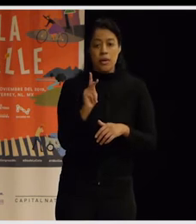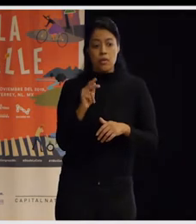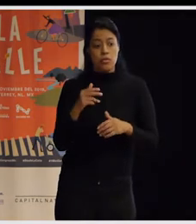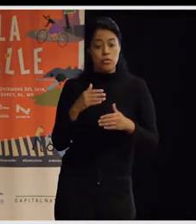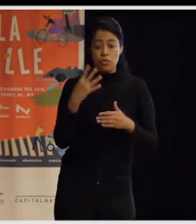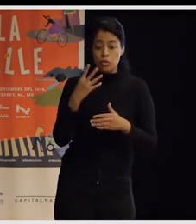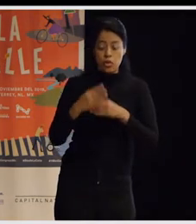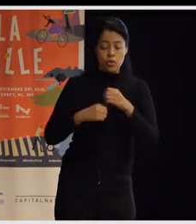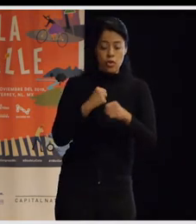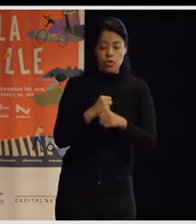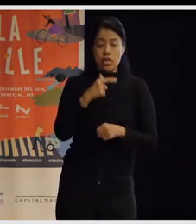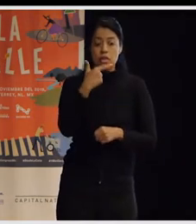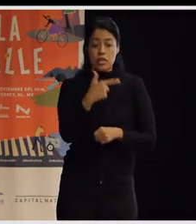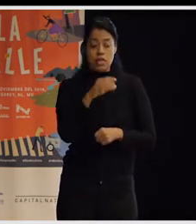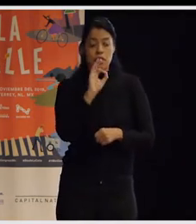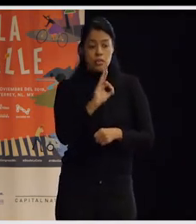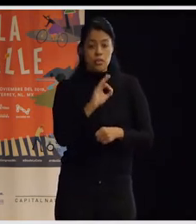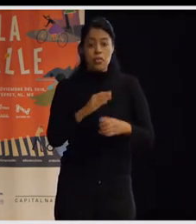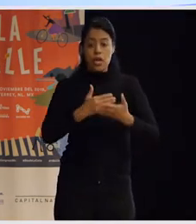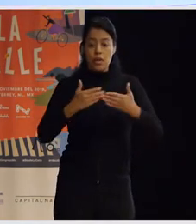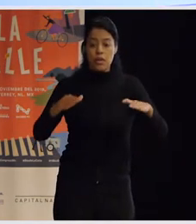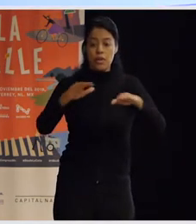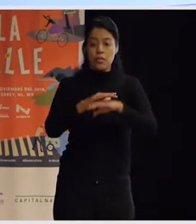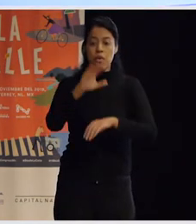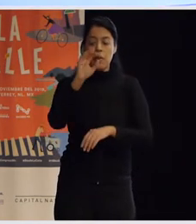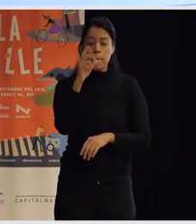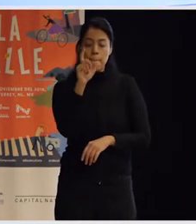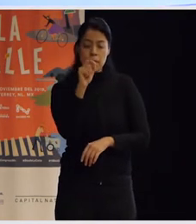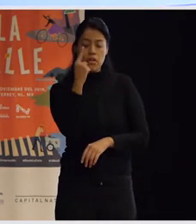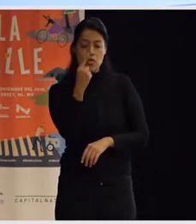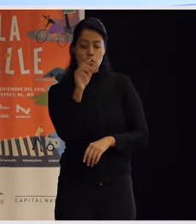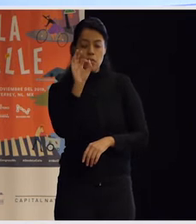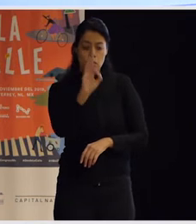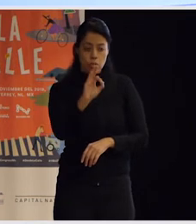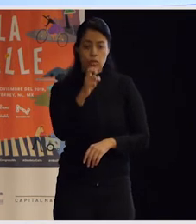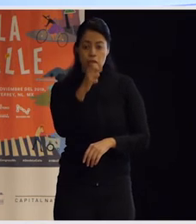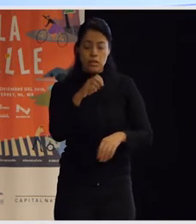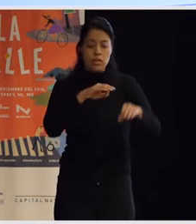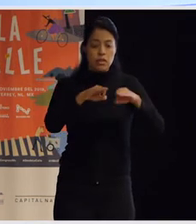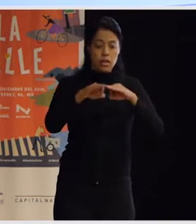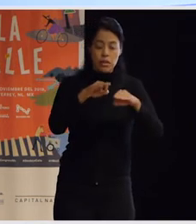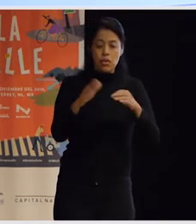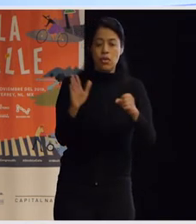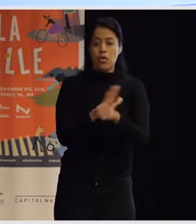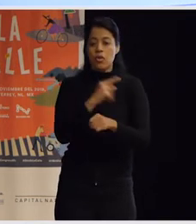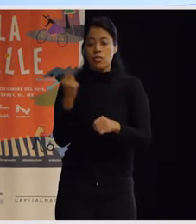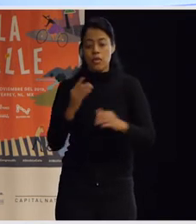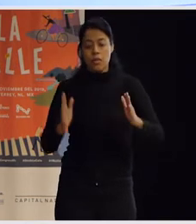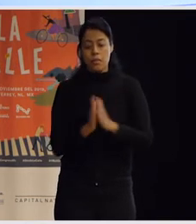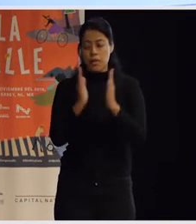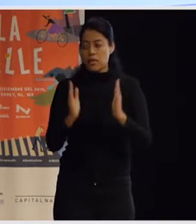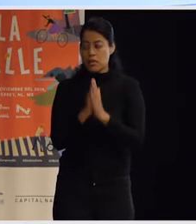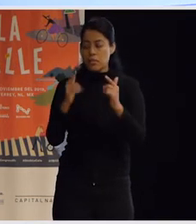esos últimos cuatro años de tener siete puntos de tener 21 puntos y creemos que mucho de ese trabajo se ha logrado por la participación de los colectivos no